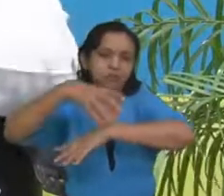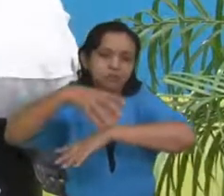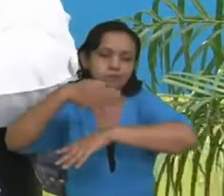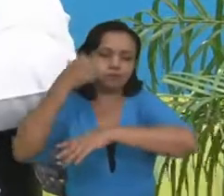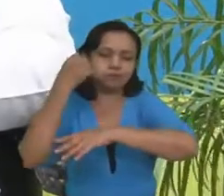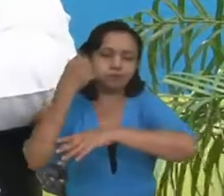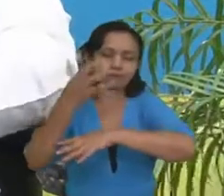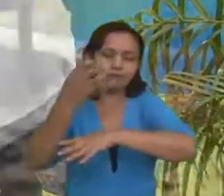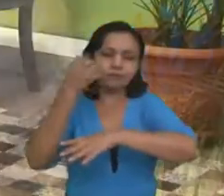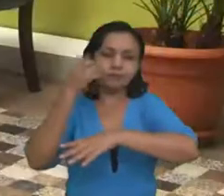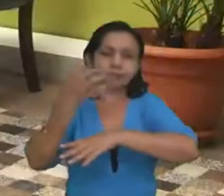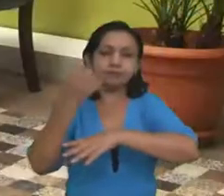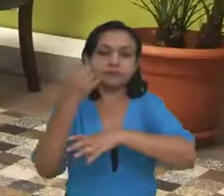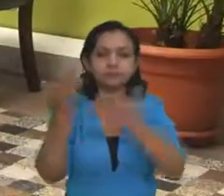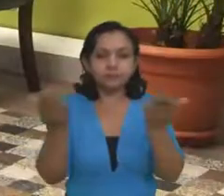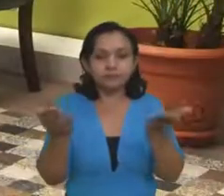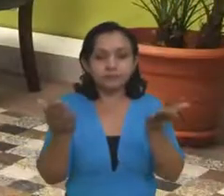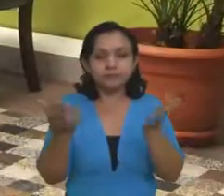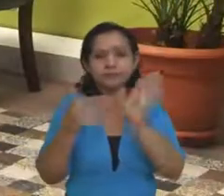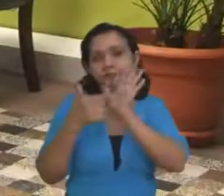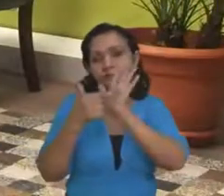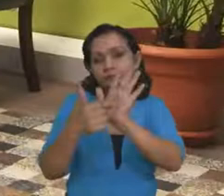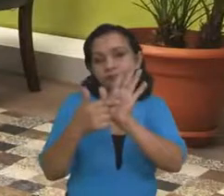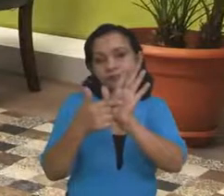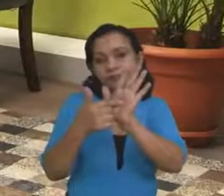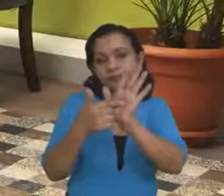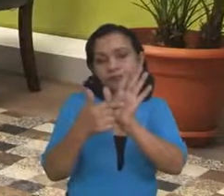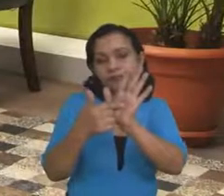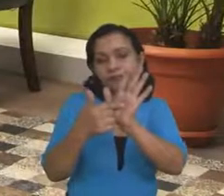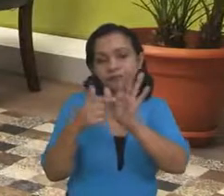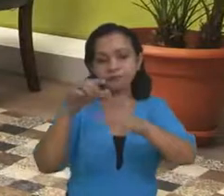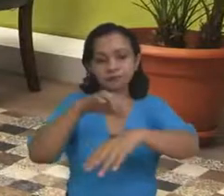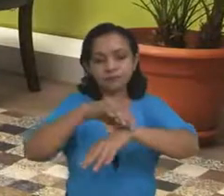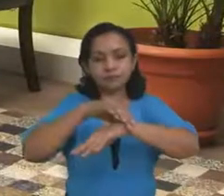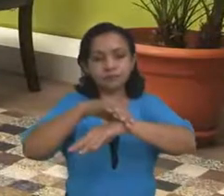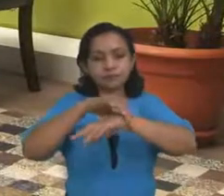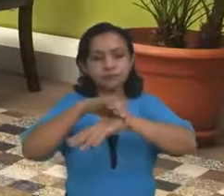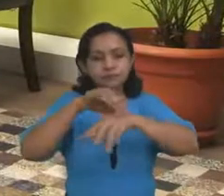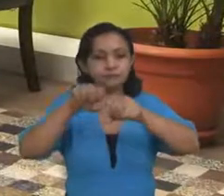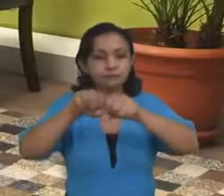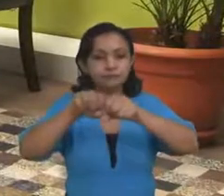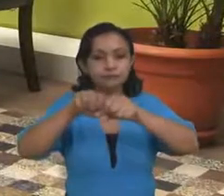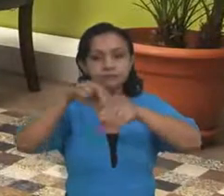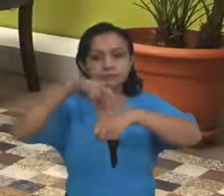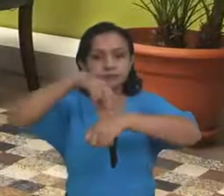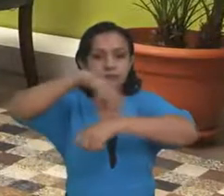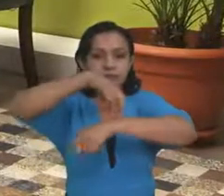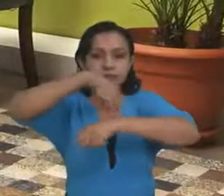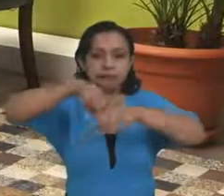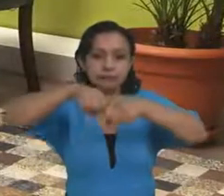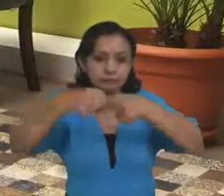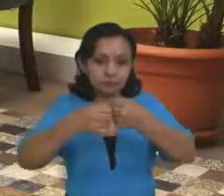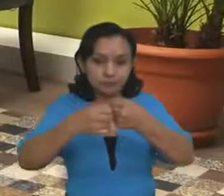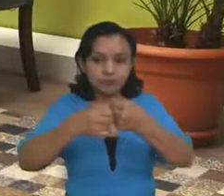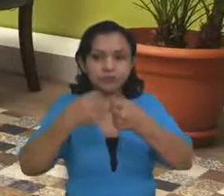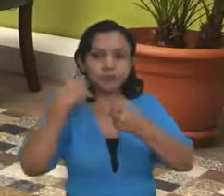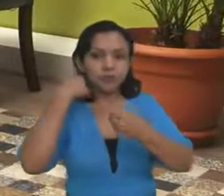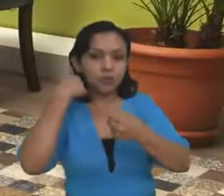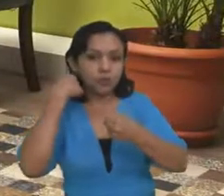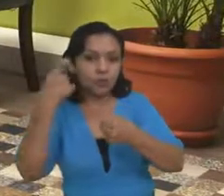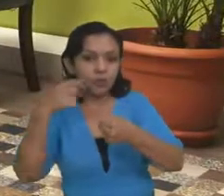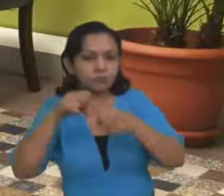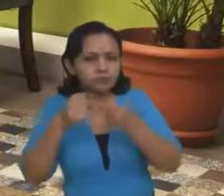dolor. Ahora, si ahí, por ejemplo, si se truena el hueso, una vez cuando nos doblamos el pie, ya sí se escucha, ¿verdad?